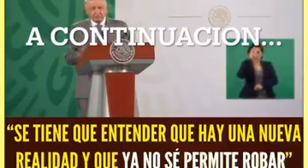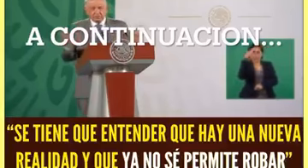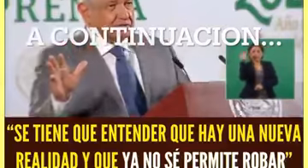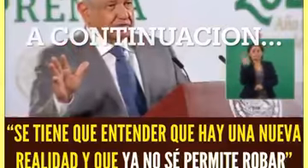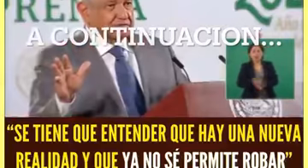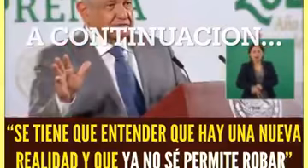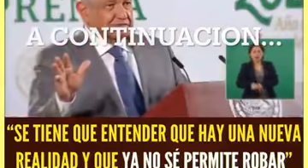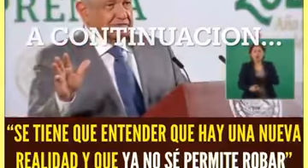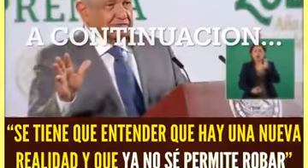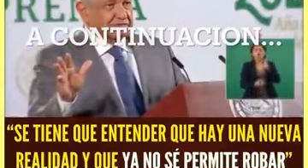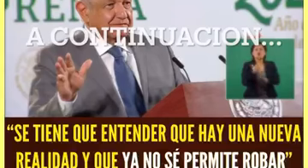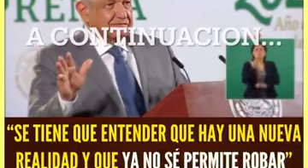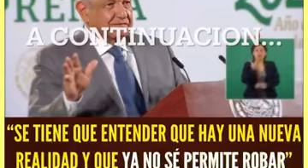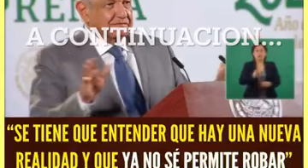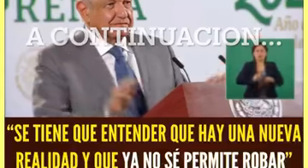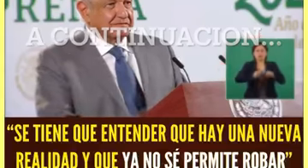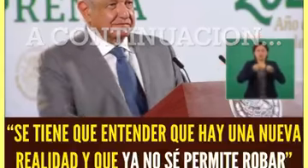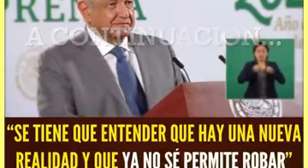Eso es todo.